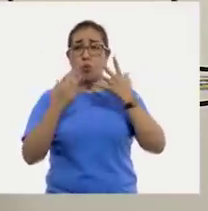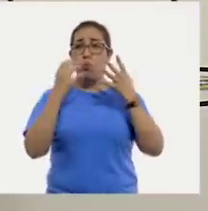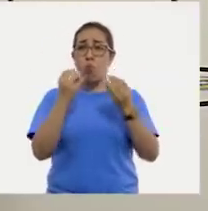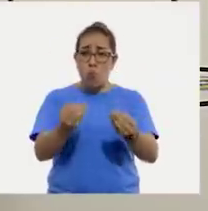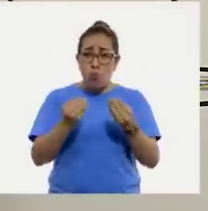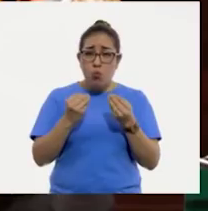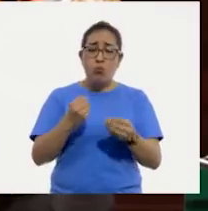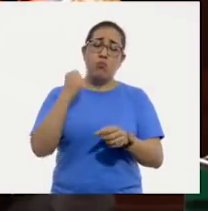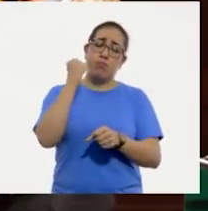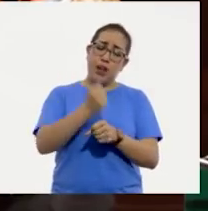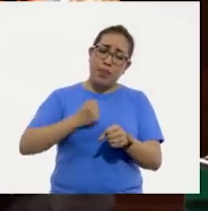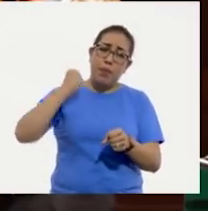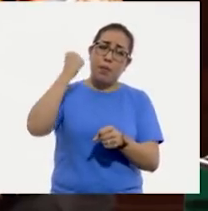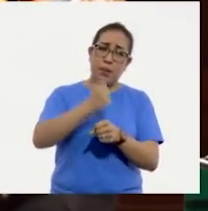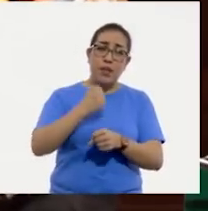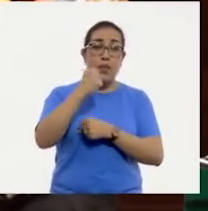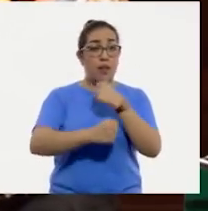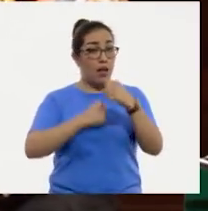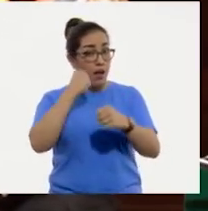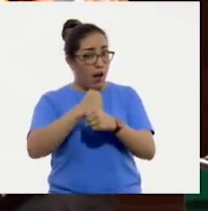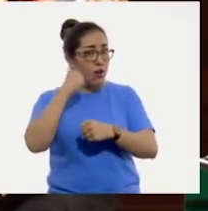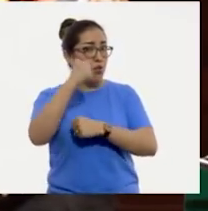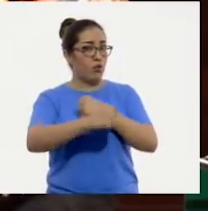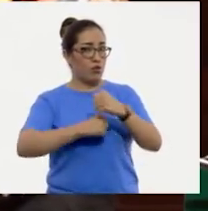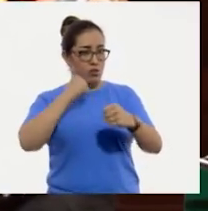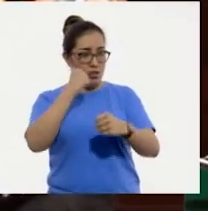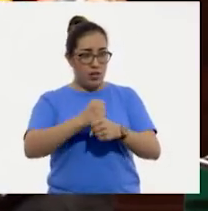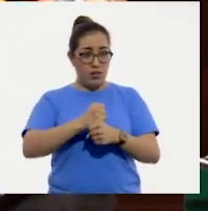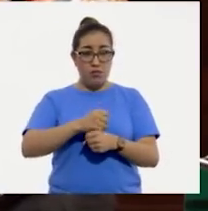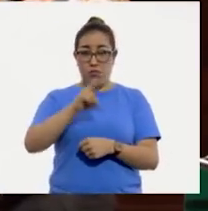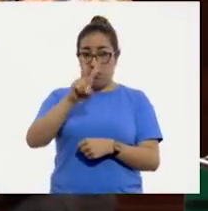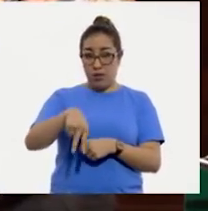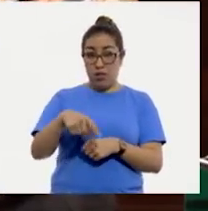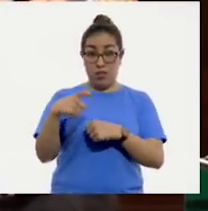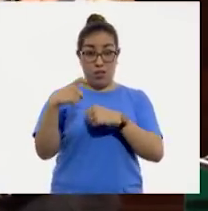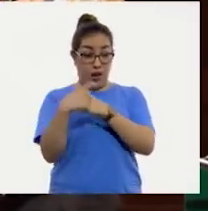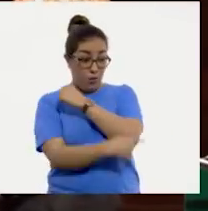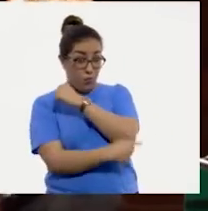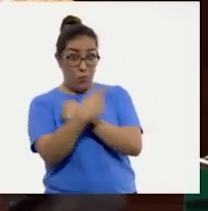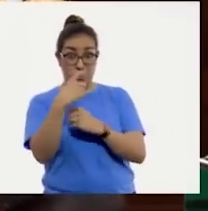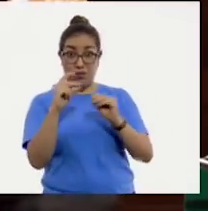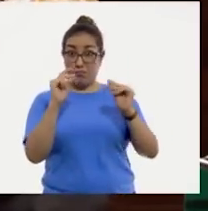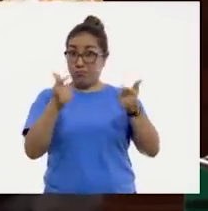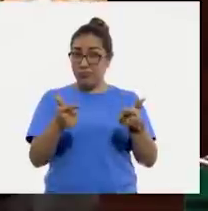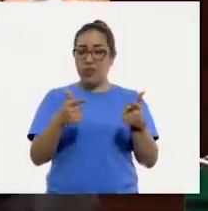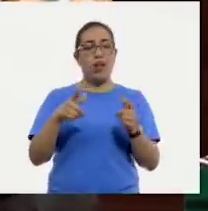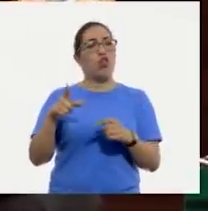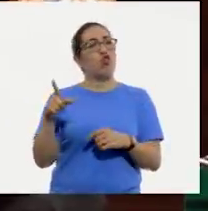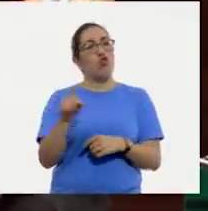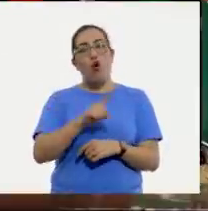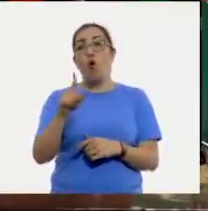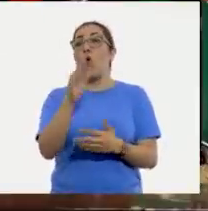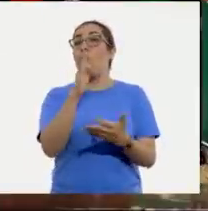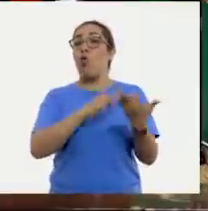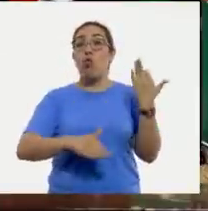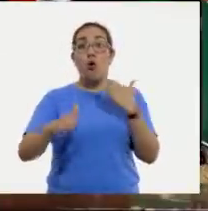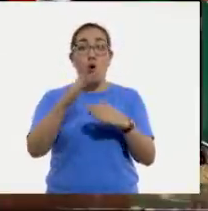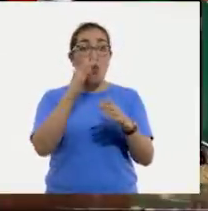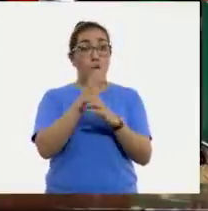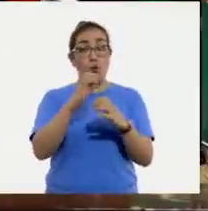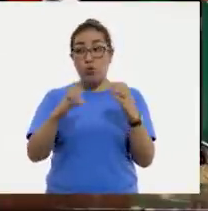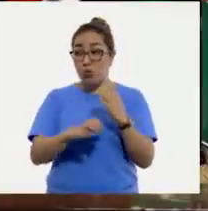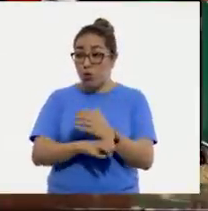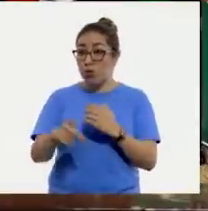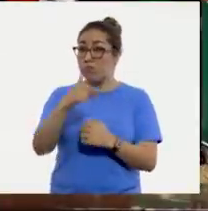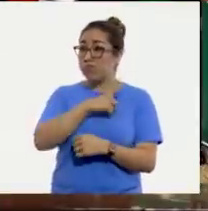años y años y años. Y entonces, no es nada más automático, ¿no? Todas las cosas que valen la pena, todas las cosas que